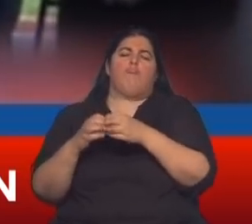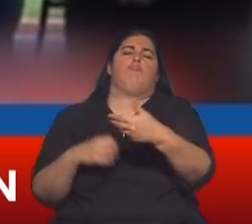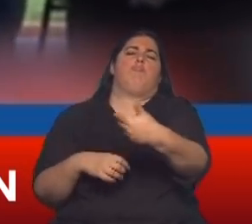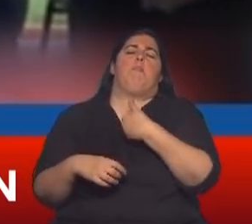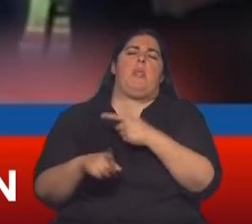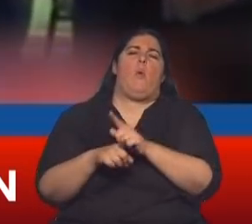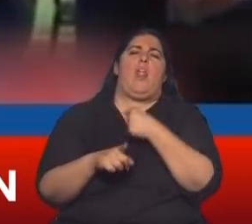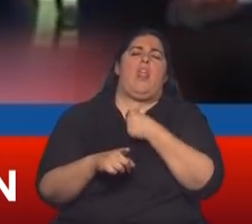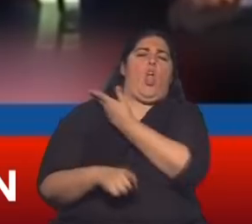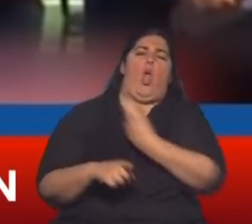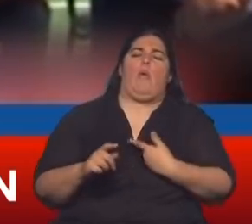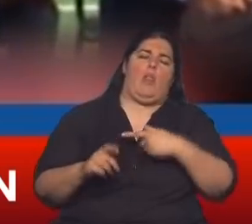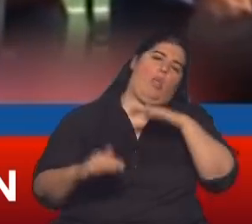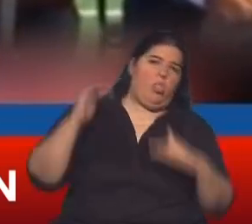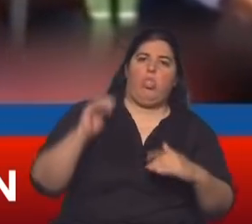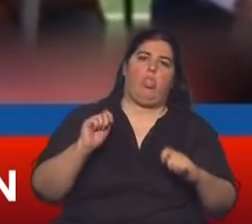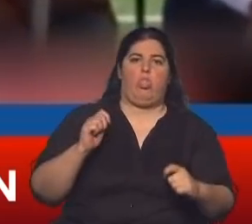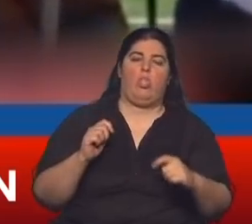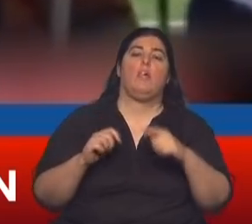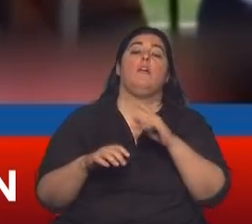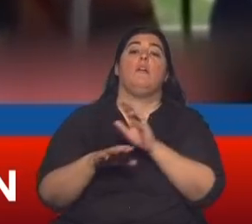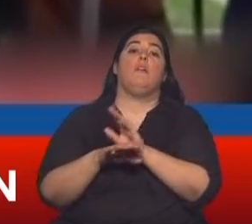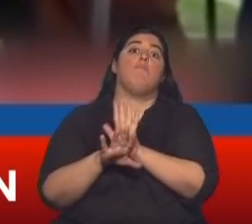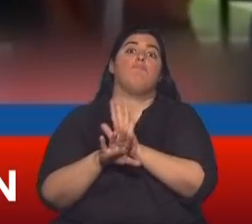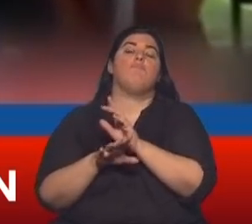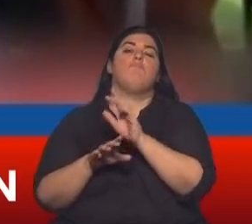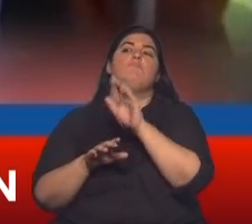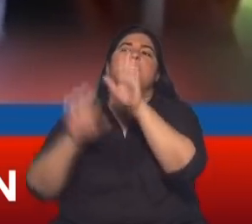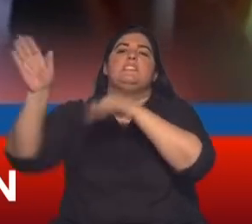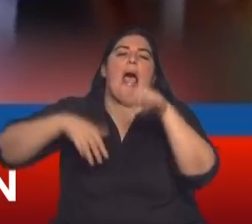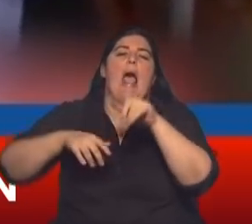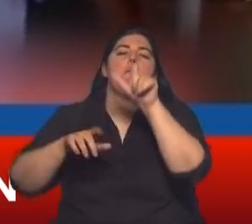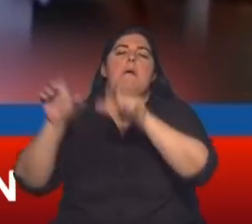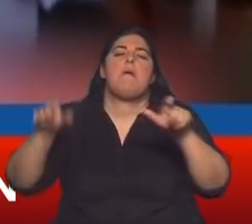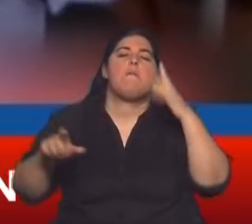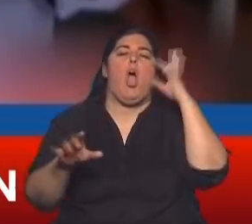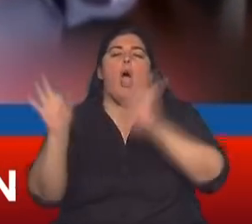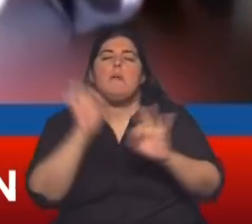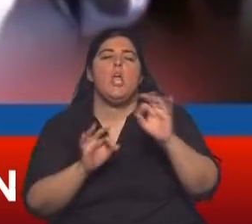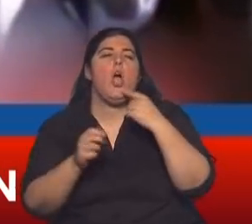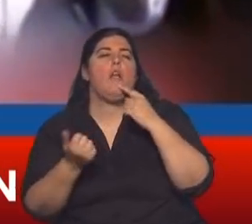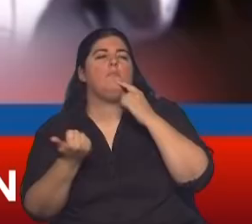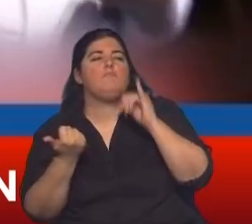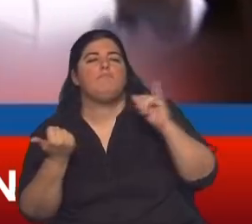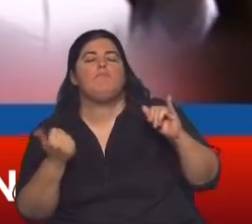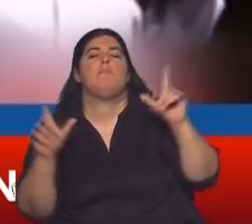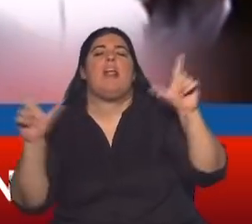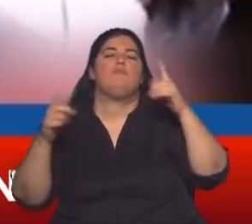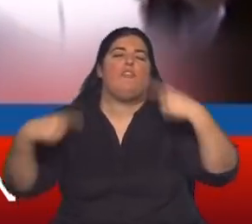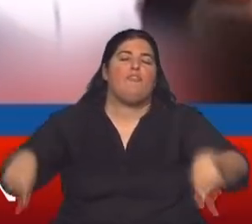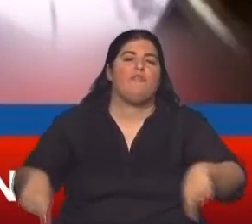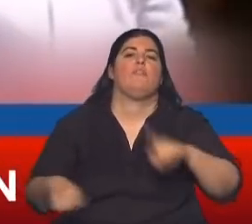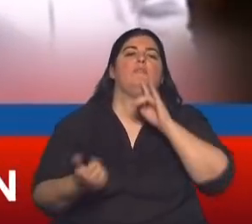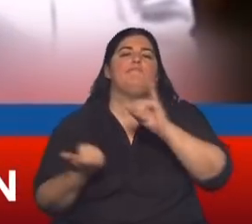quieren desestabilizar el gobierno. Y los invitan a ciertos opinólogos para que vayan a esos señores de la pantalla que han